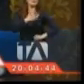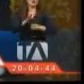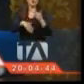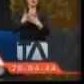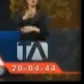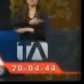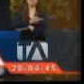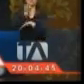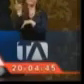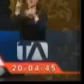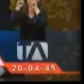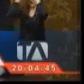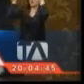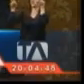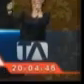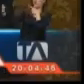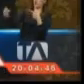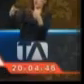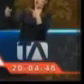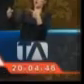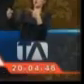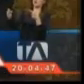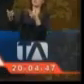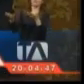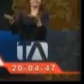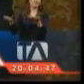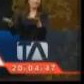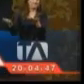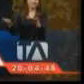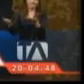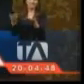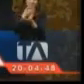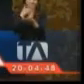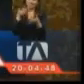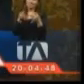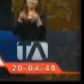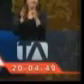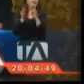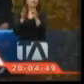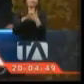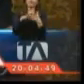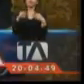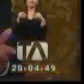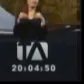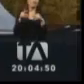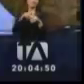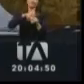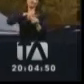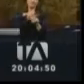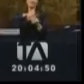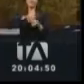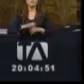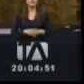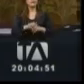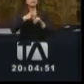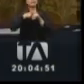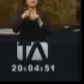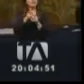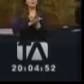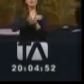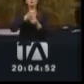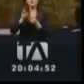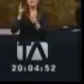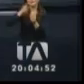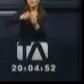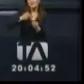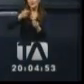días con los empresarios, verdaderamente, que yo conozca, no es la mejor forma de obtener los mejores resultados. Son varios los rubros en los que